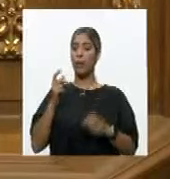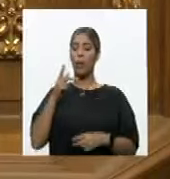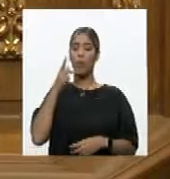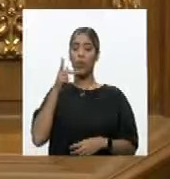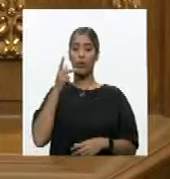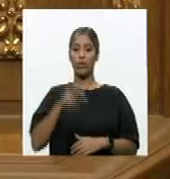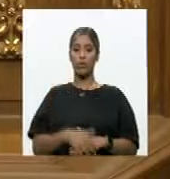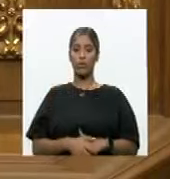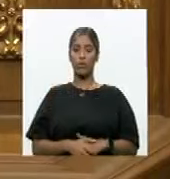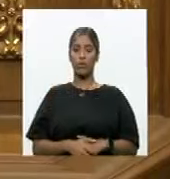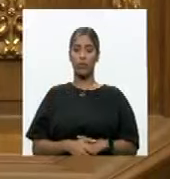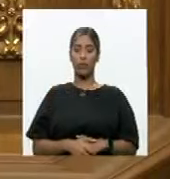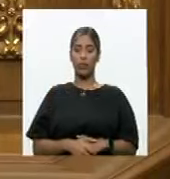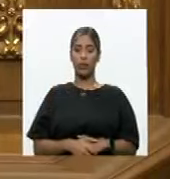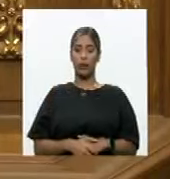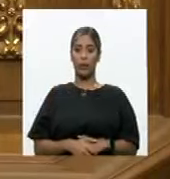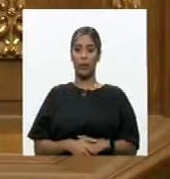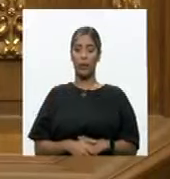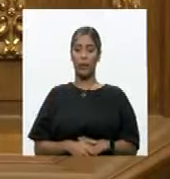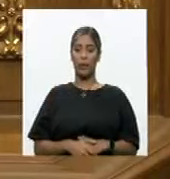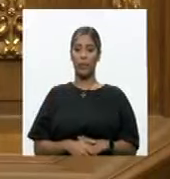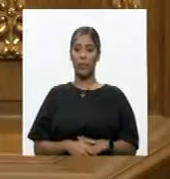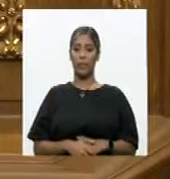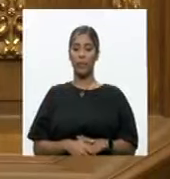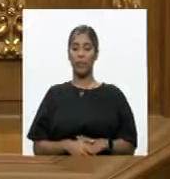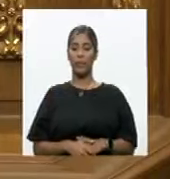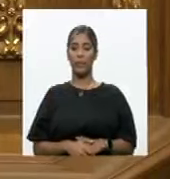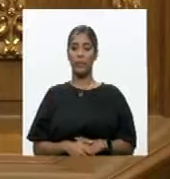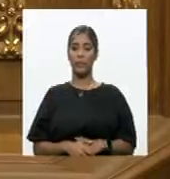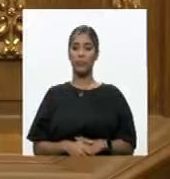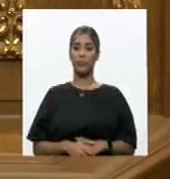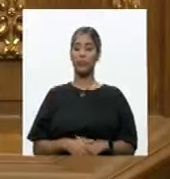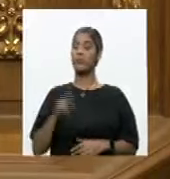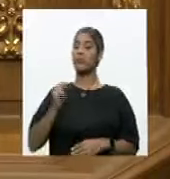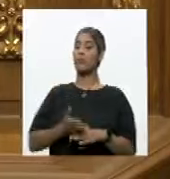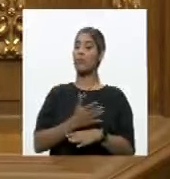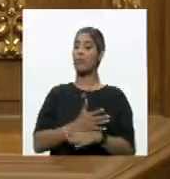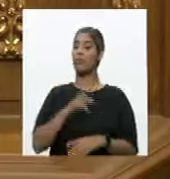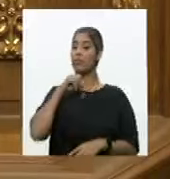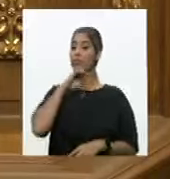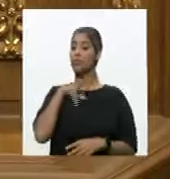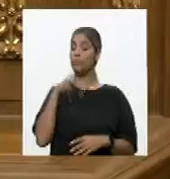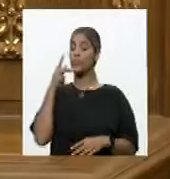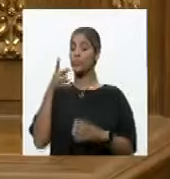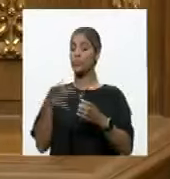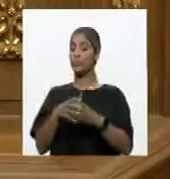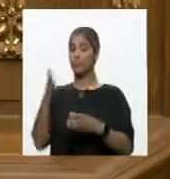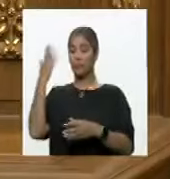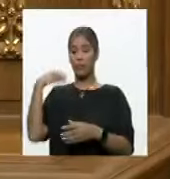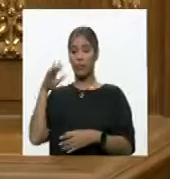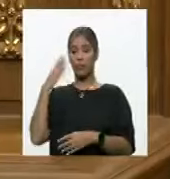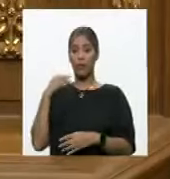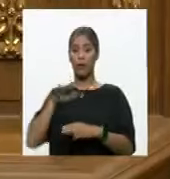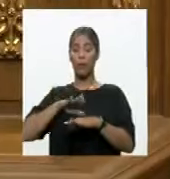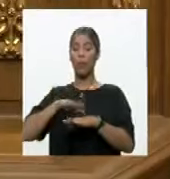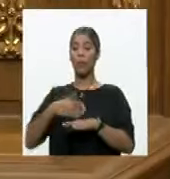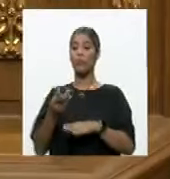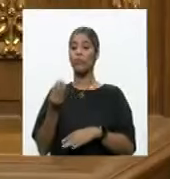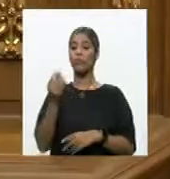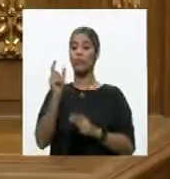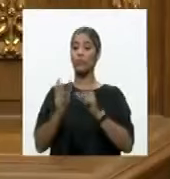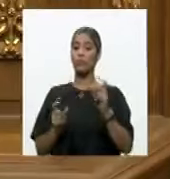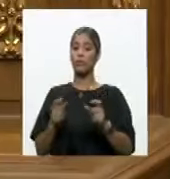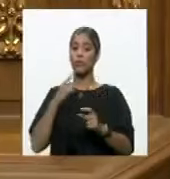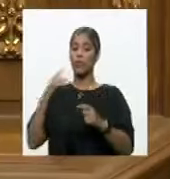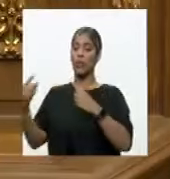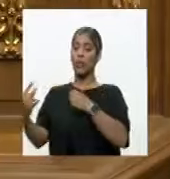con el MAS, partido del Hidalgo Bolívar, pero el MAS de aquella época, porque mucha gente de esa época